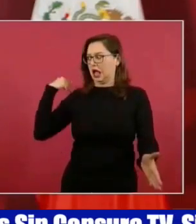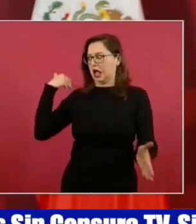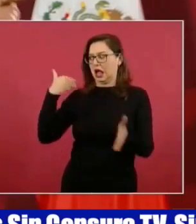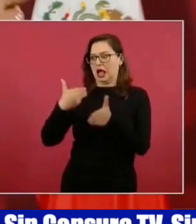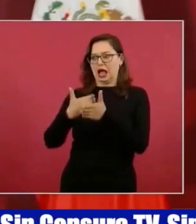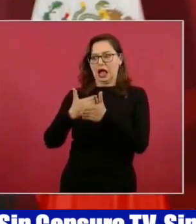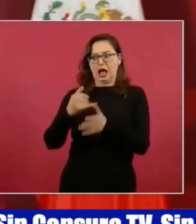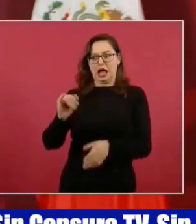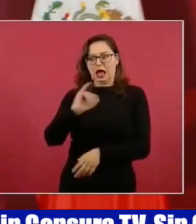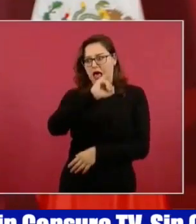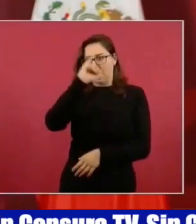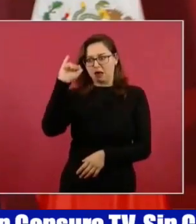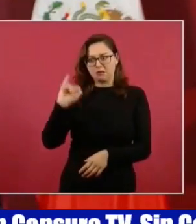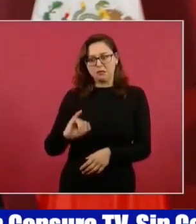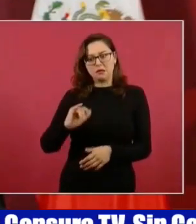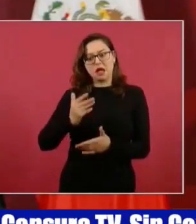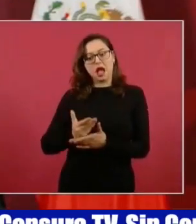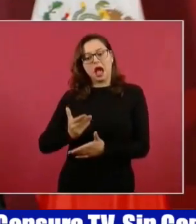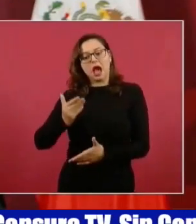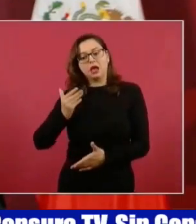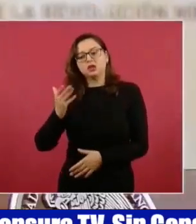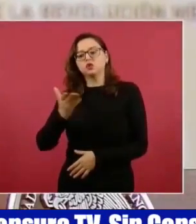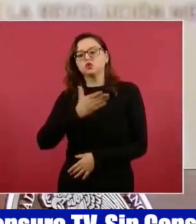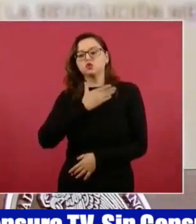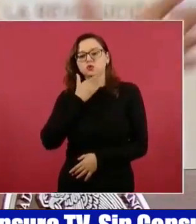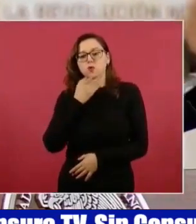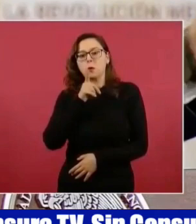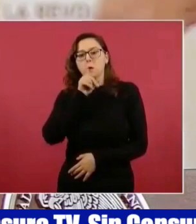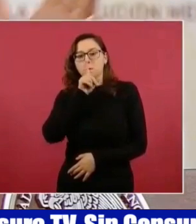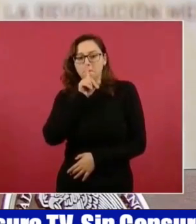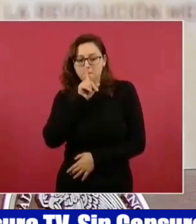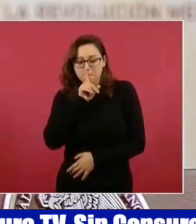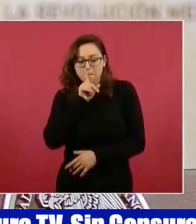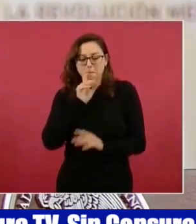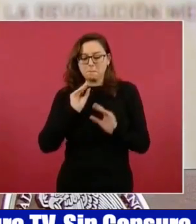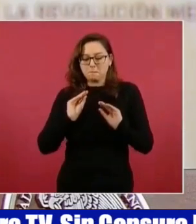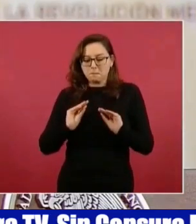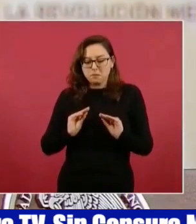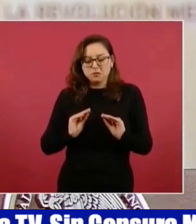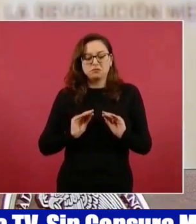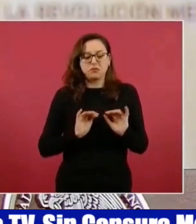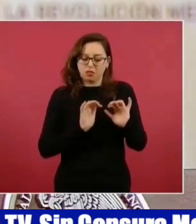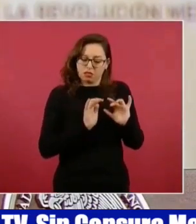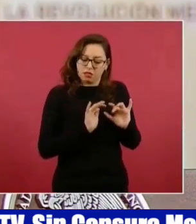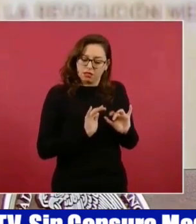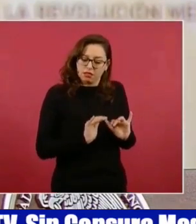Si están diciendo que yo protejo a dictadores,